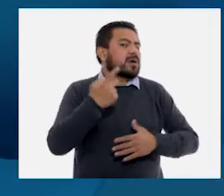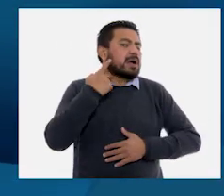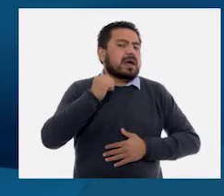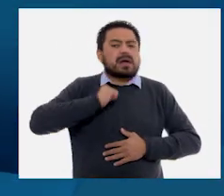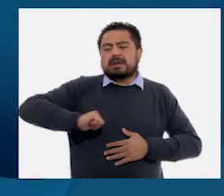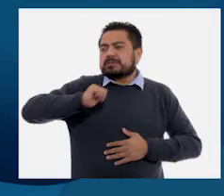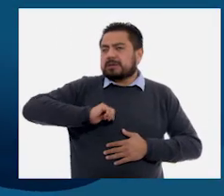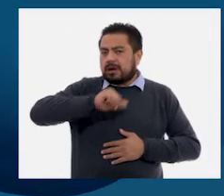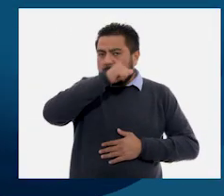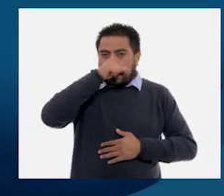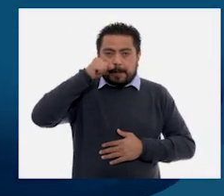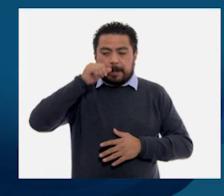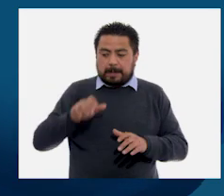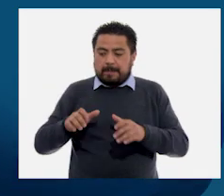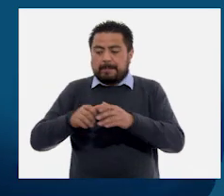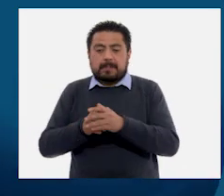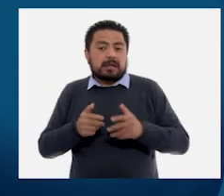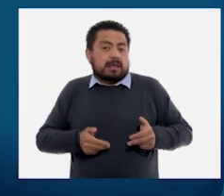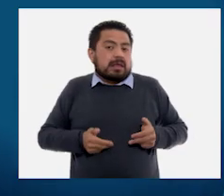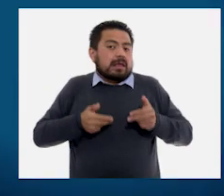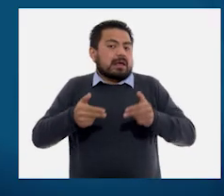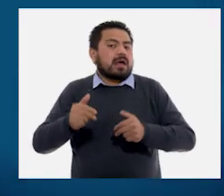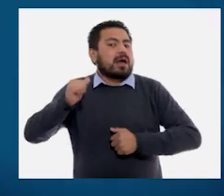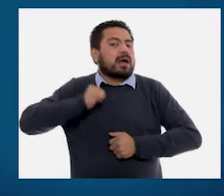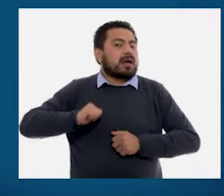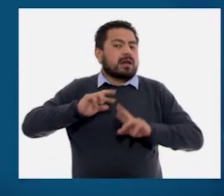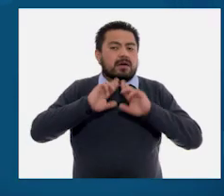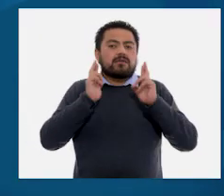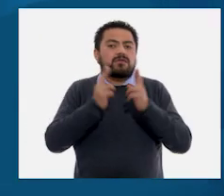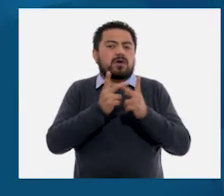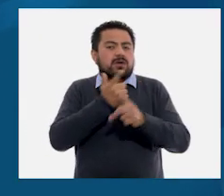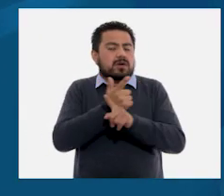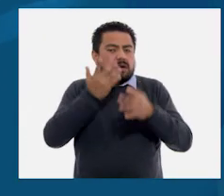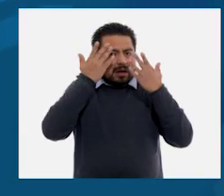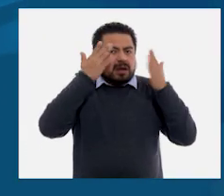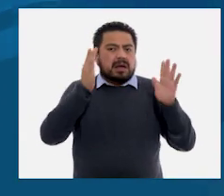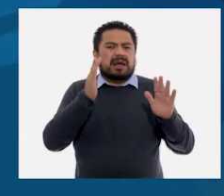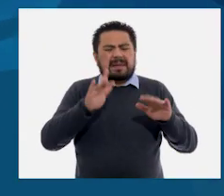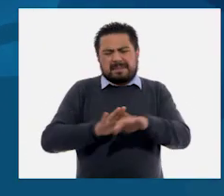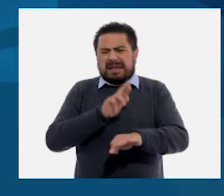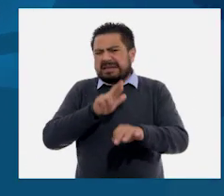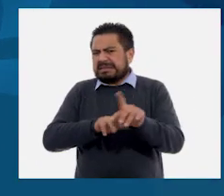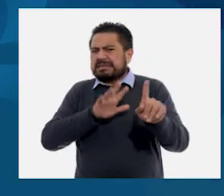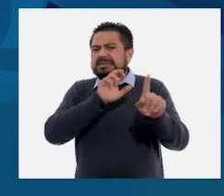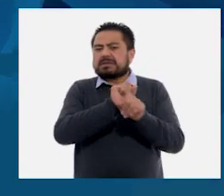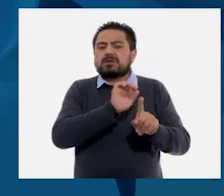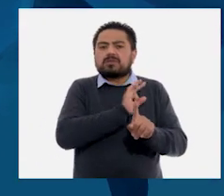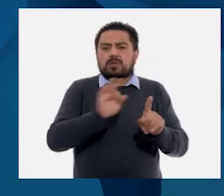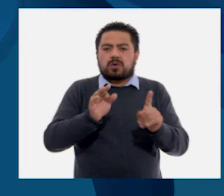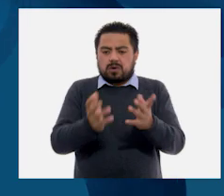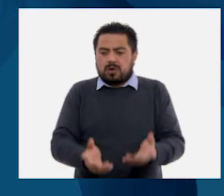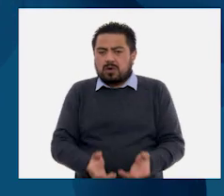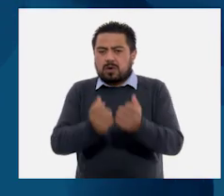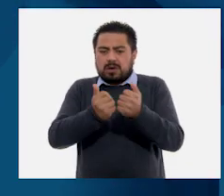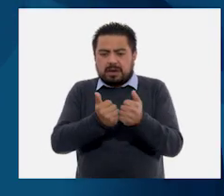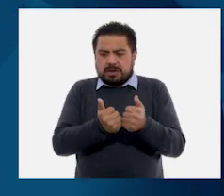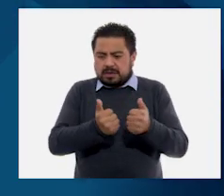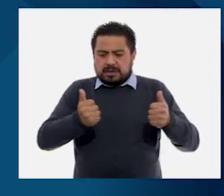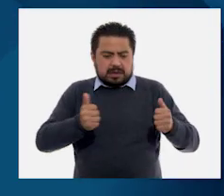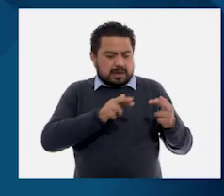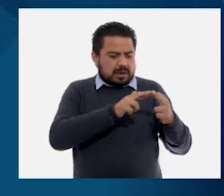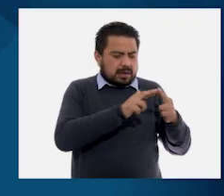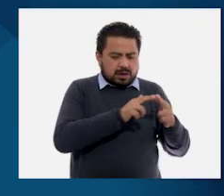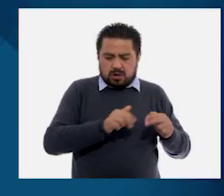Benito Juárez. Para esa generación de la Reforma Liberal, el reto más grande había sido lograr la separación entre la Iglesia